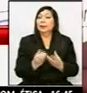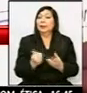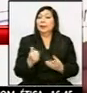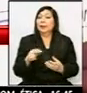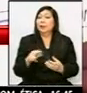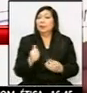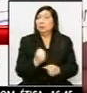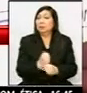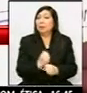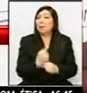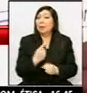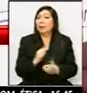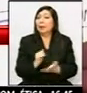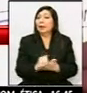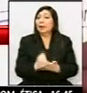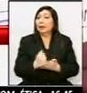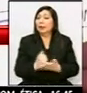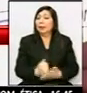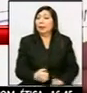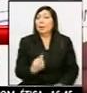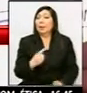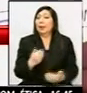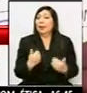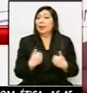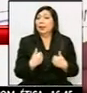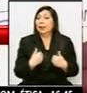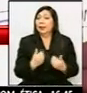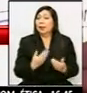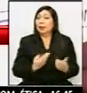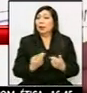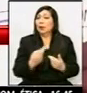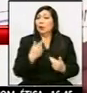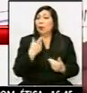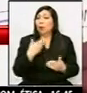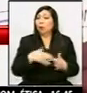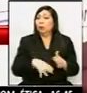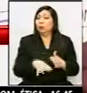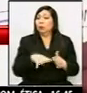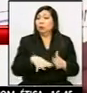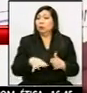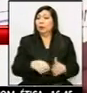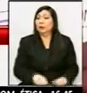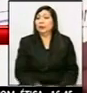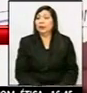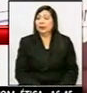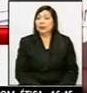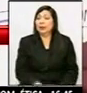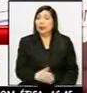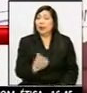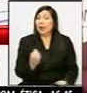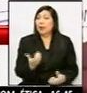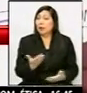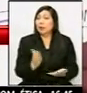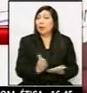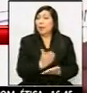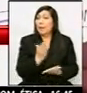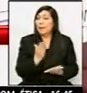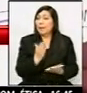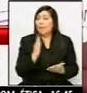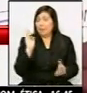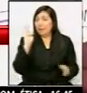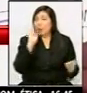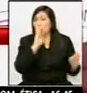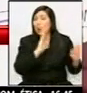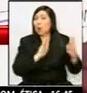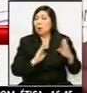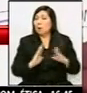estaría trabajando más para atender a los mineros que para atender el recurso hídrico para los agricultores, y hay una preocupación allí